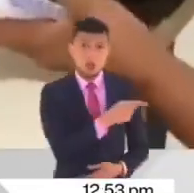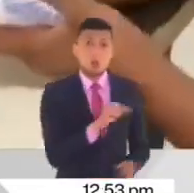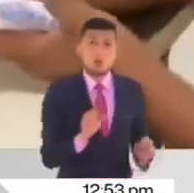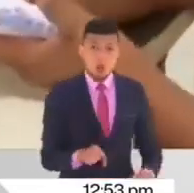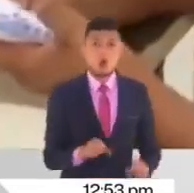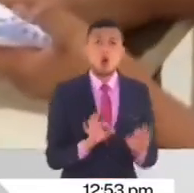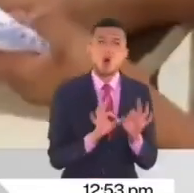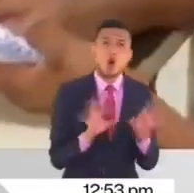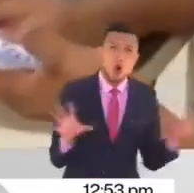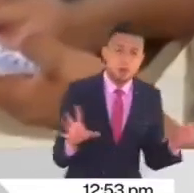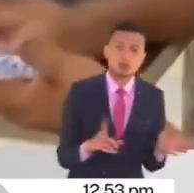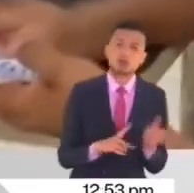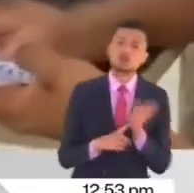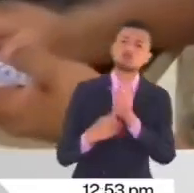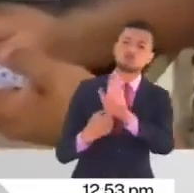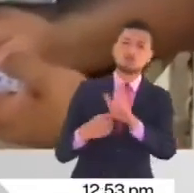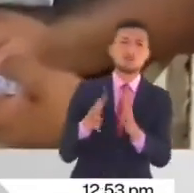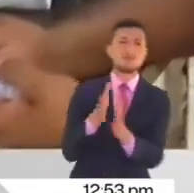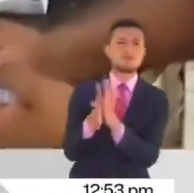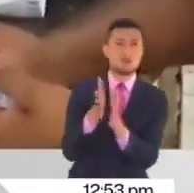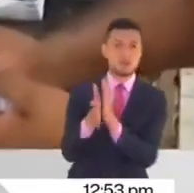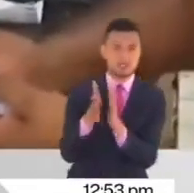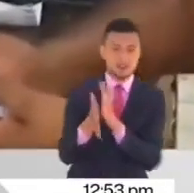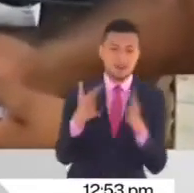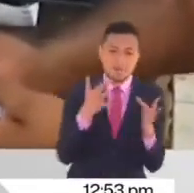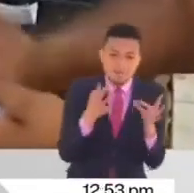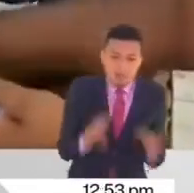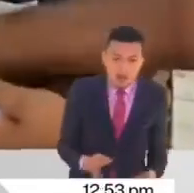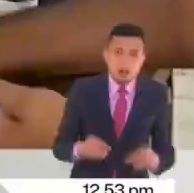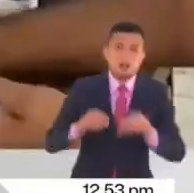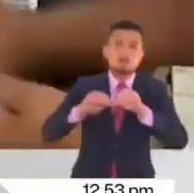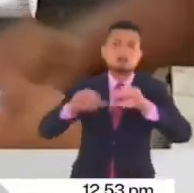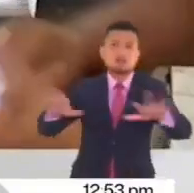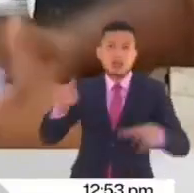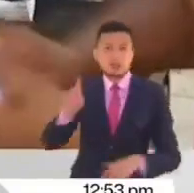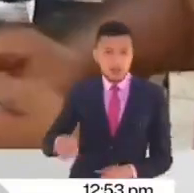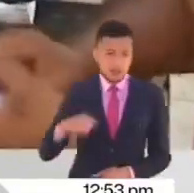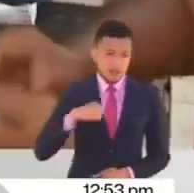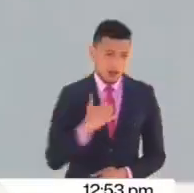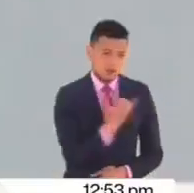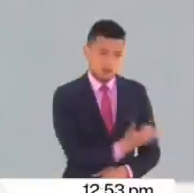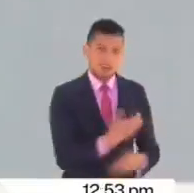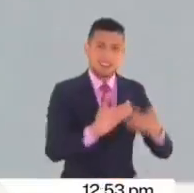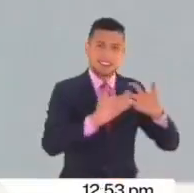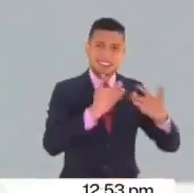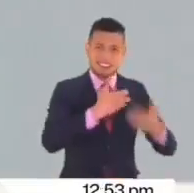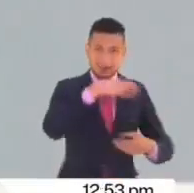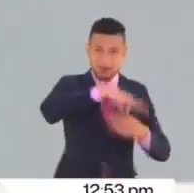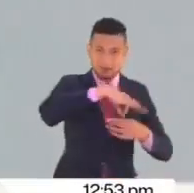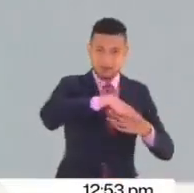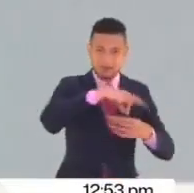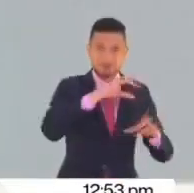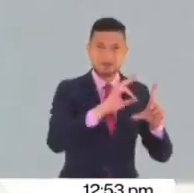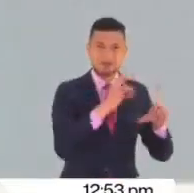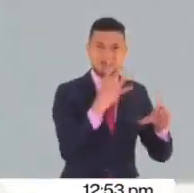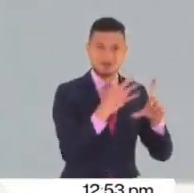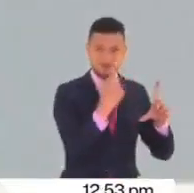de compartir la información verdadera que deben de tener por su sistema electrónico